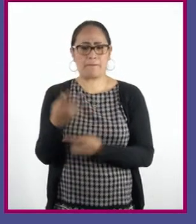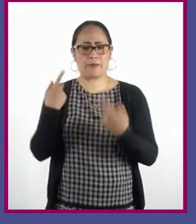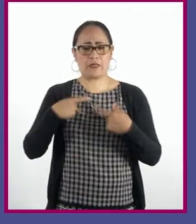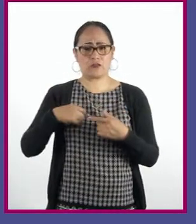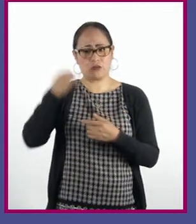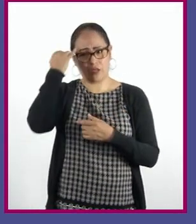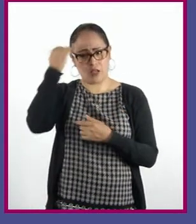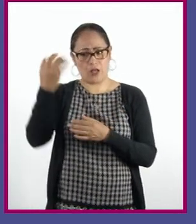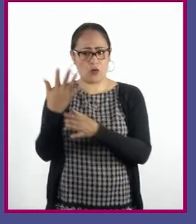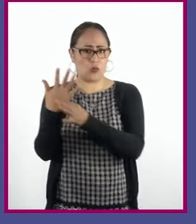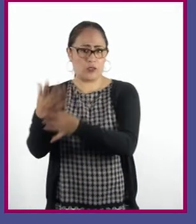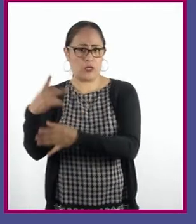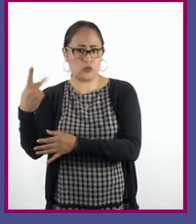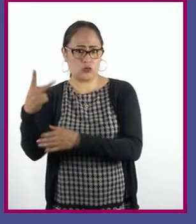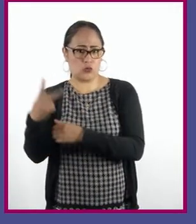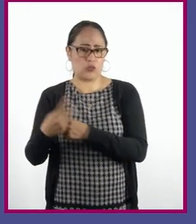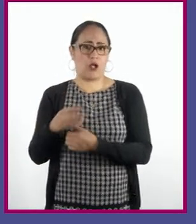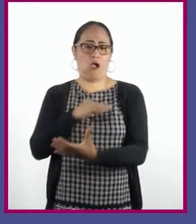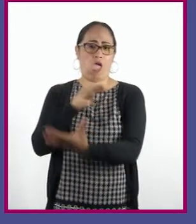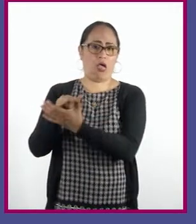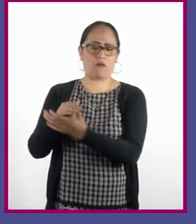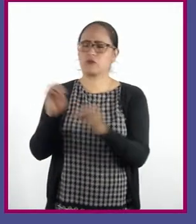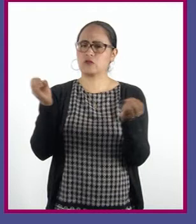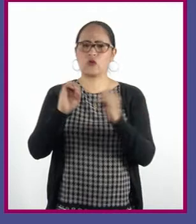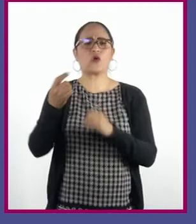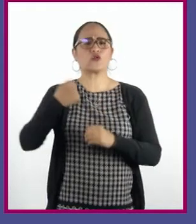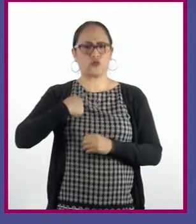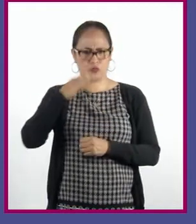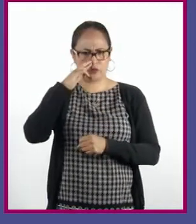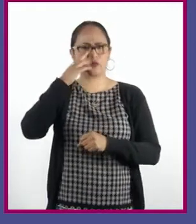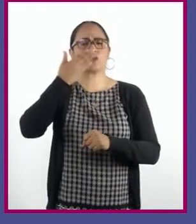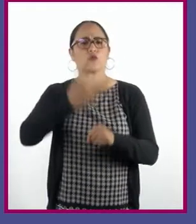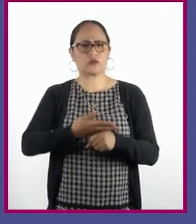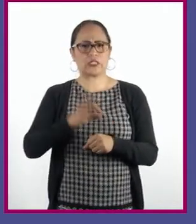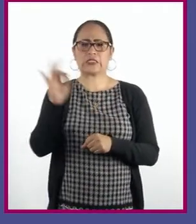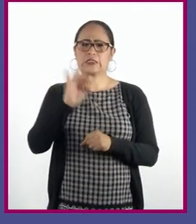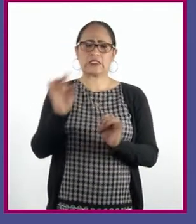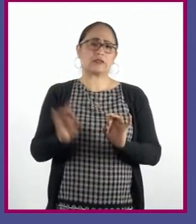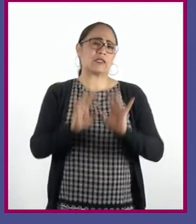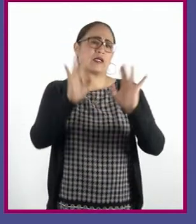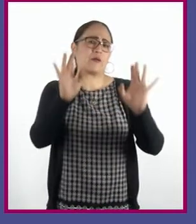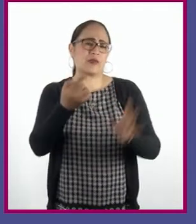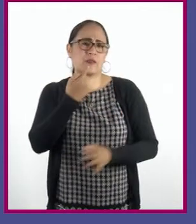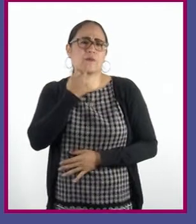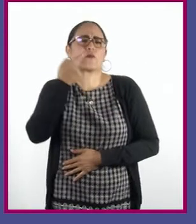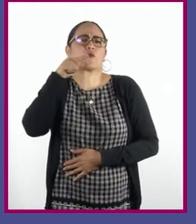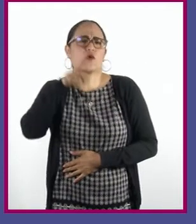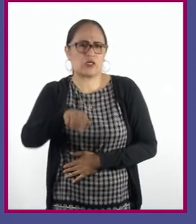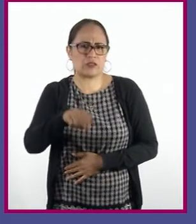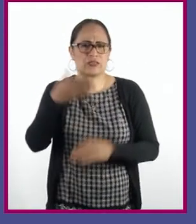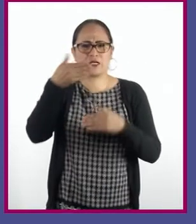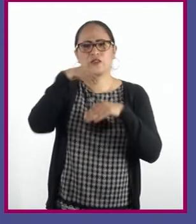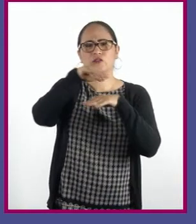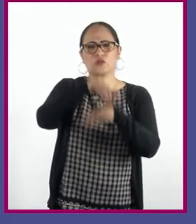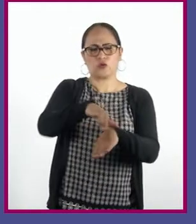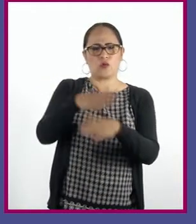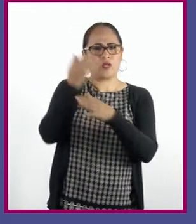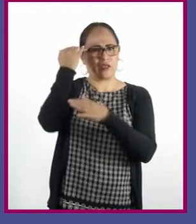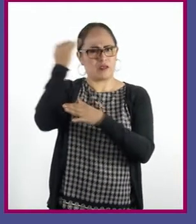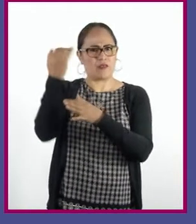y, por lo tanto, me hago responsable de cualquier litigio o reclamación relacionada con derechos de propiedad